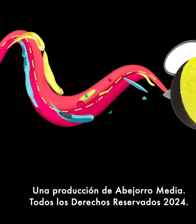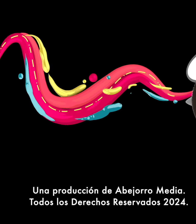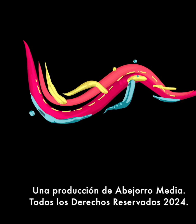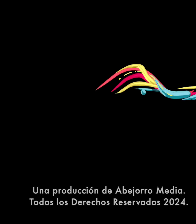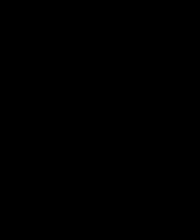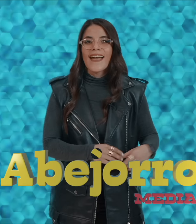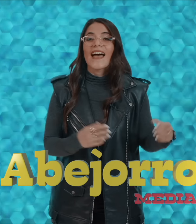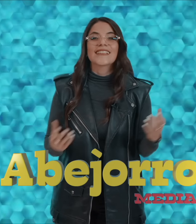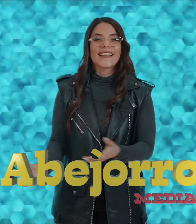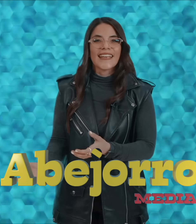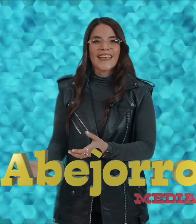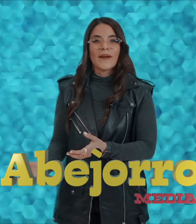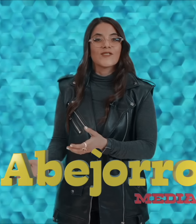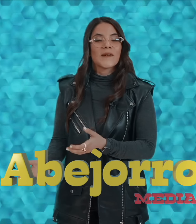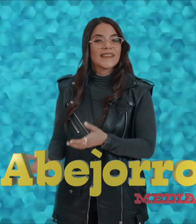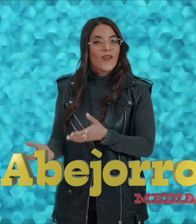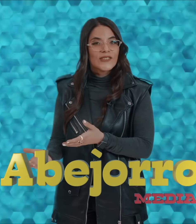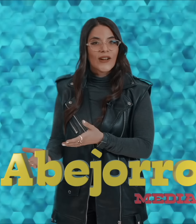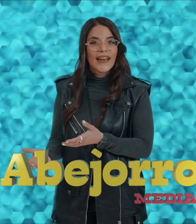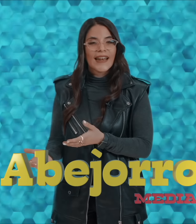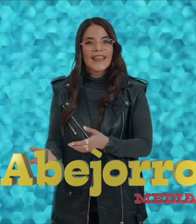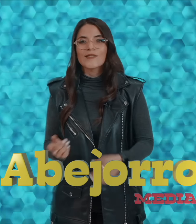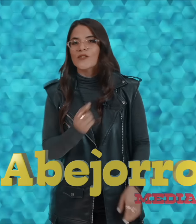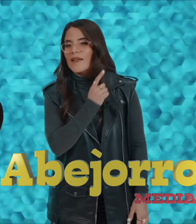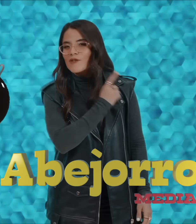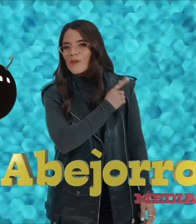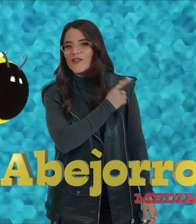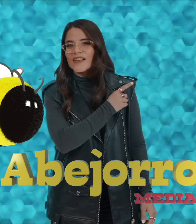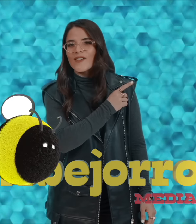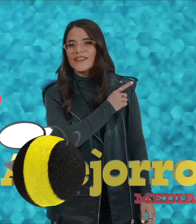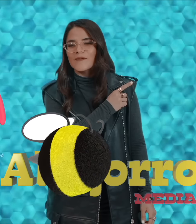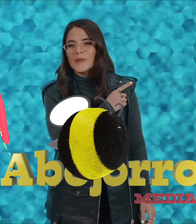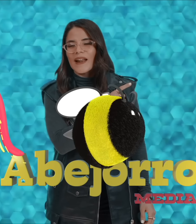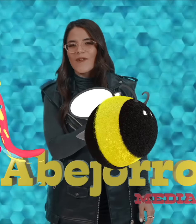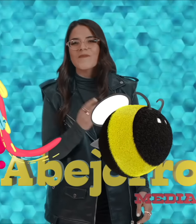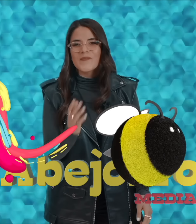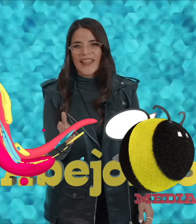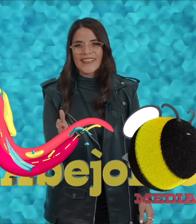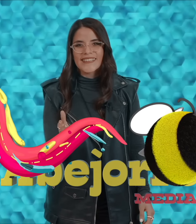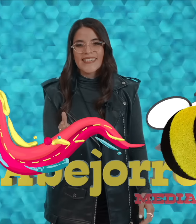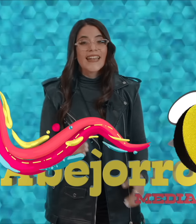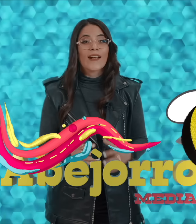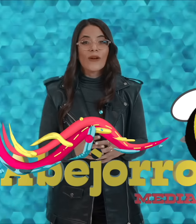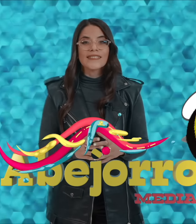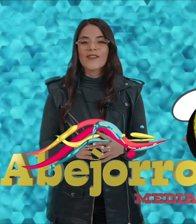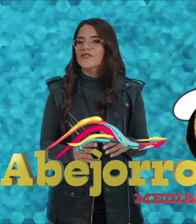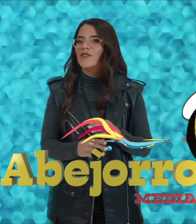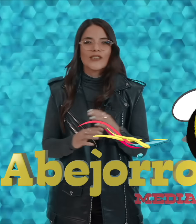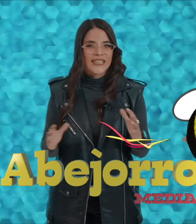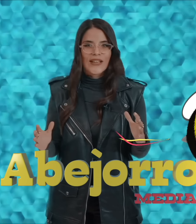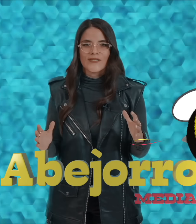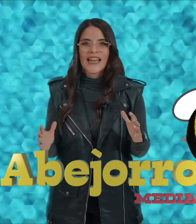diario Haz clic aquí para suscribirte a nuestro canal y disfruta de mucho más contenido que tenemos preparado para ti recuerda